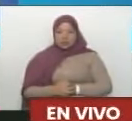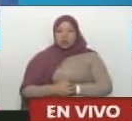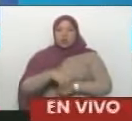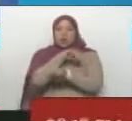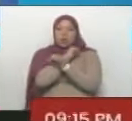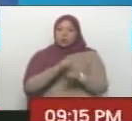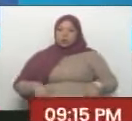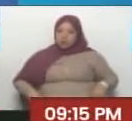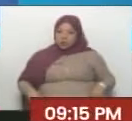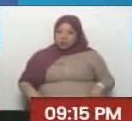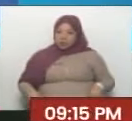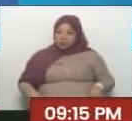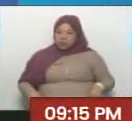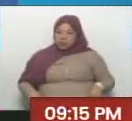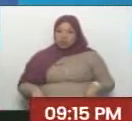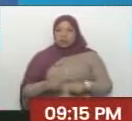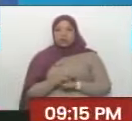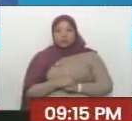Portuguesa,